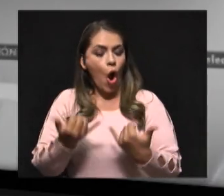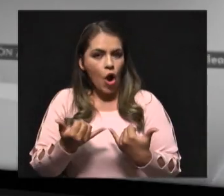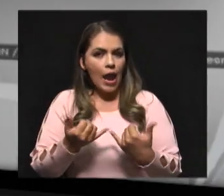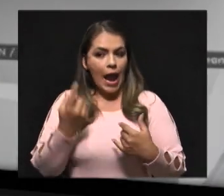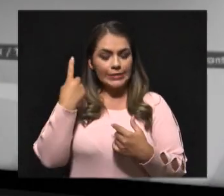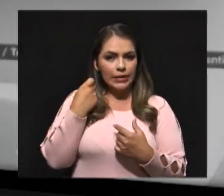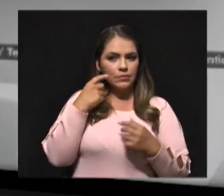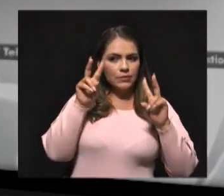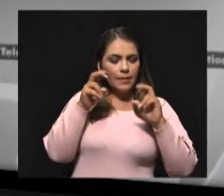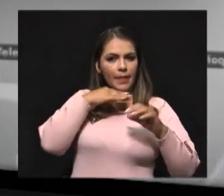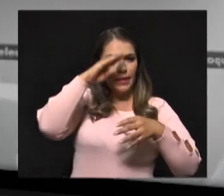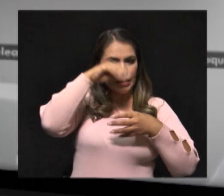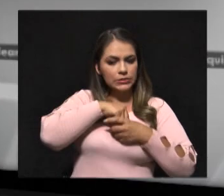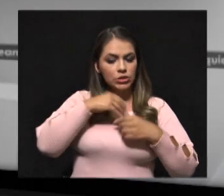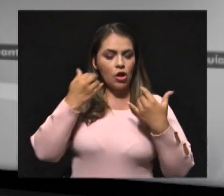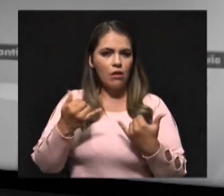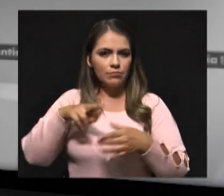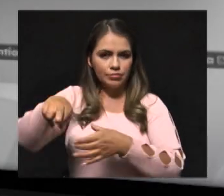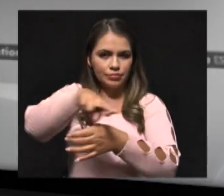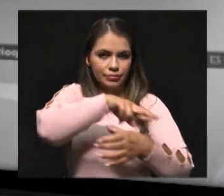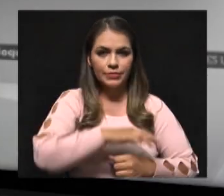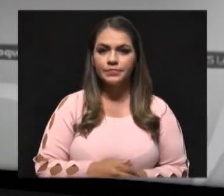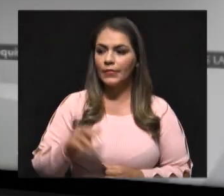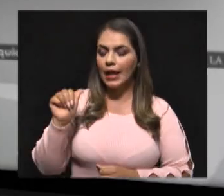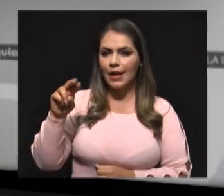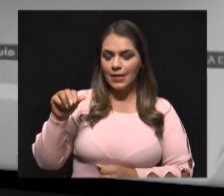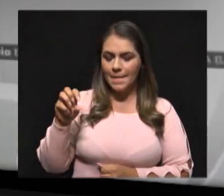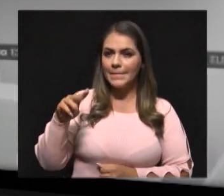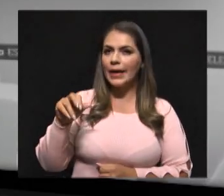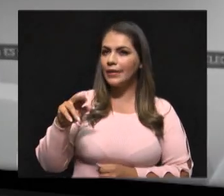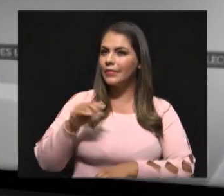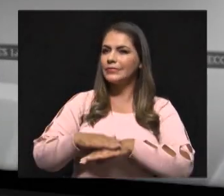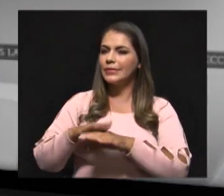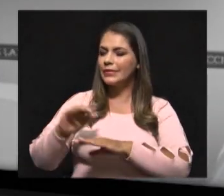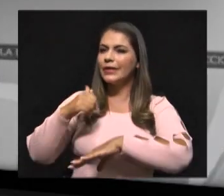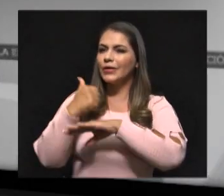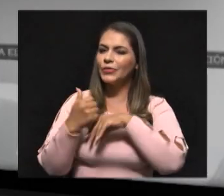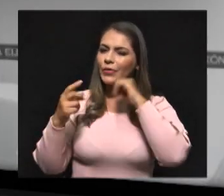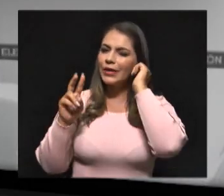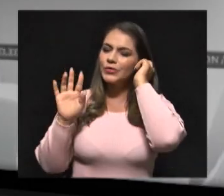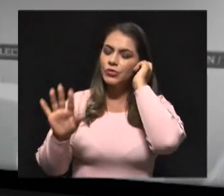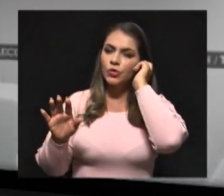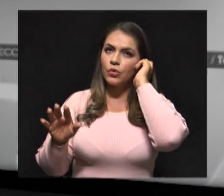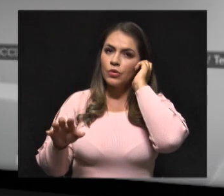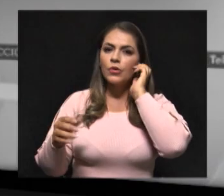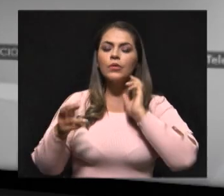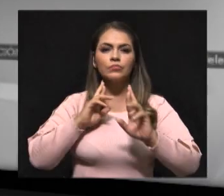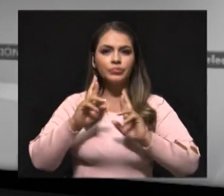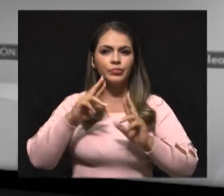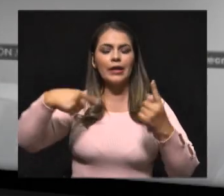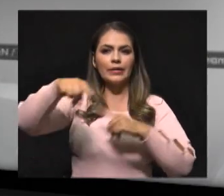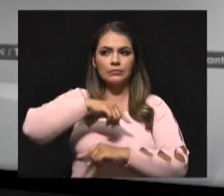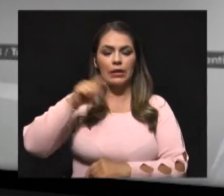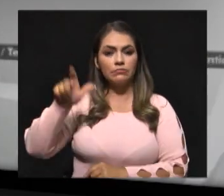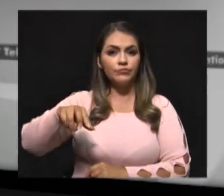regiones continuamos con esa invitada ana maría gallego que fue directora del buró y directora de la agencia haga las relaciones públicas y